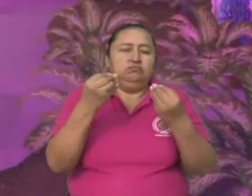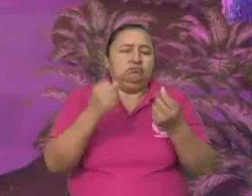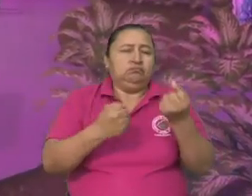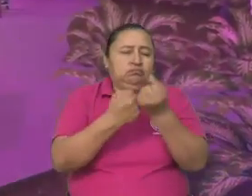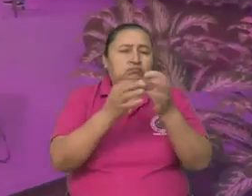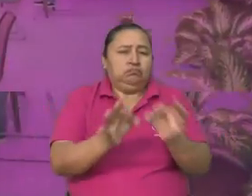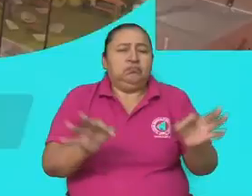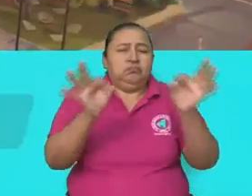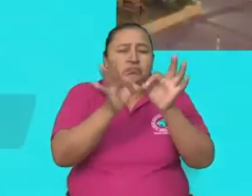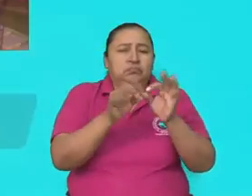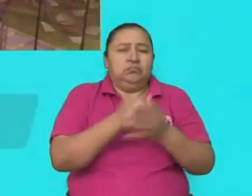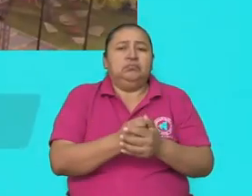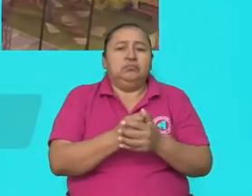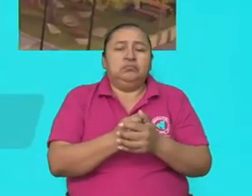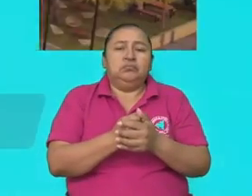unos